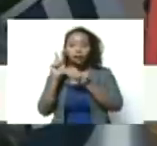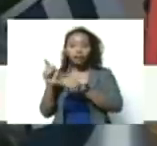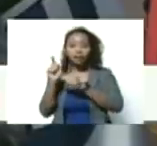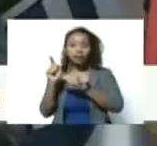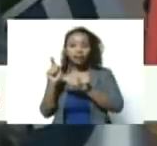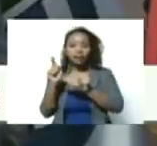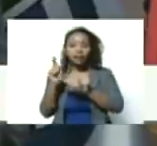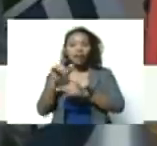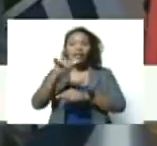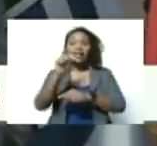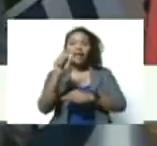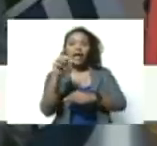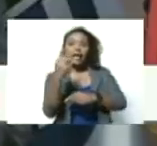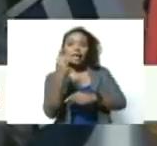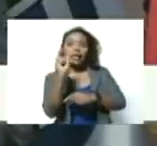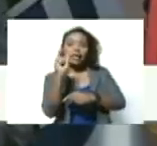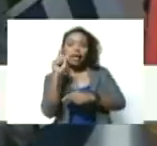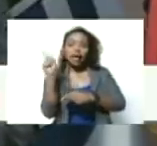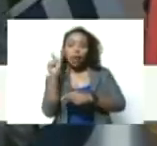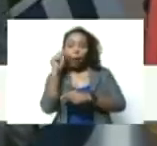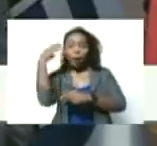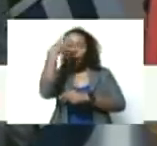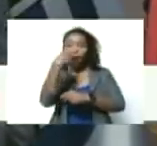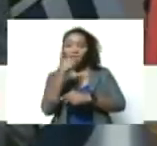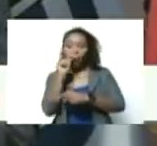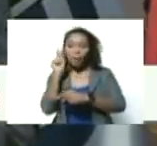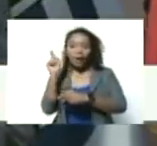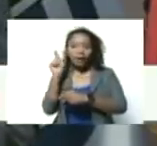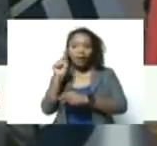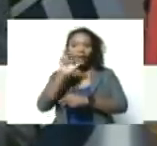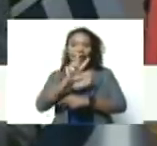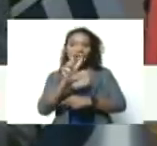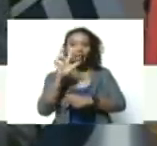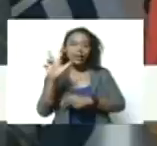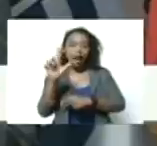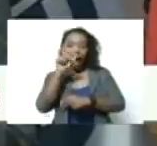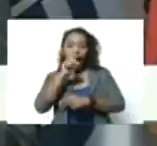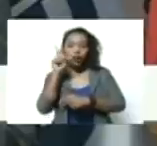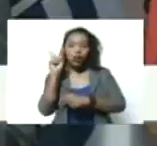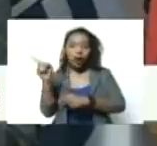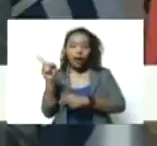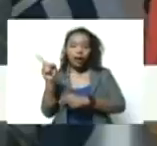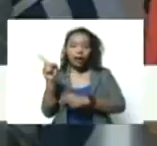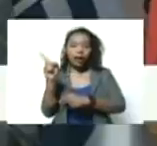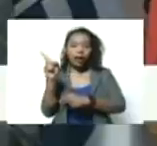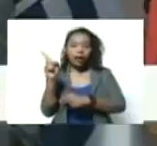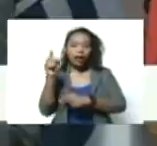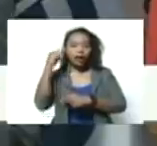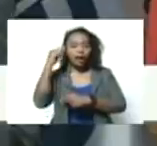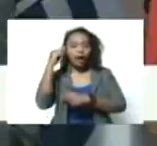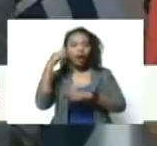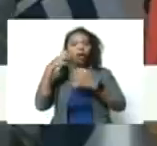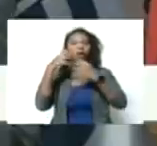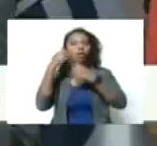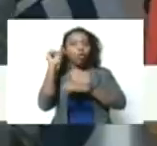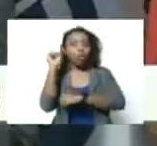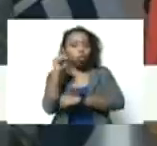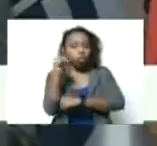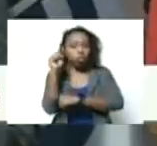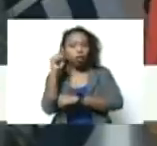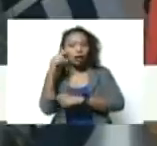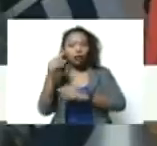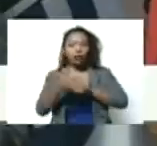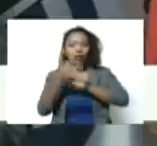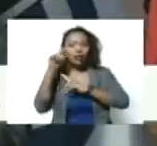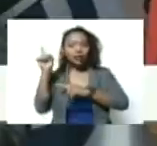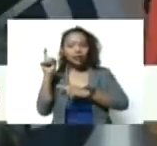Gianni Escobino. El joven Gianni Escobino, de 33 años y con síndrome de Asperger, fue golpeado por